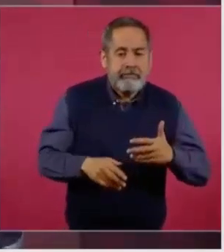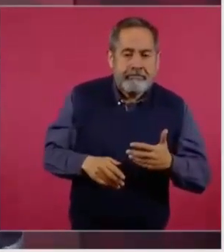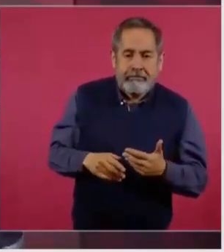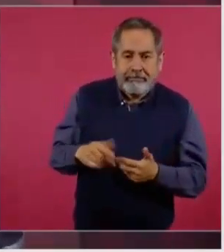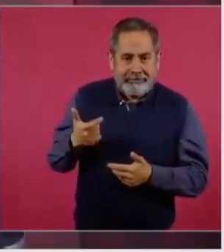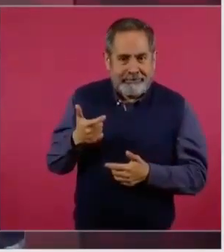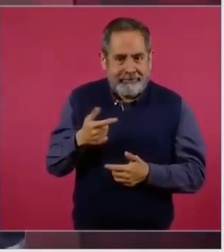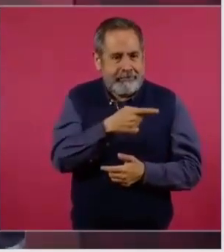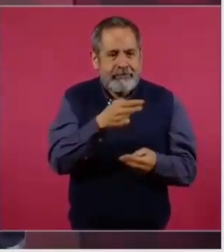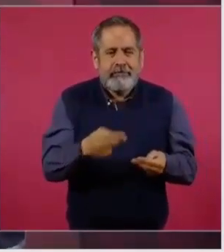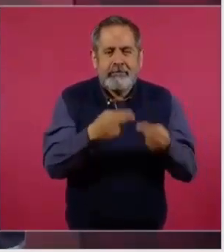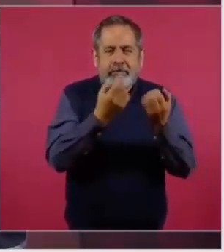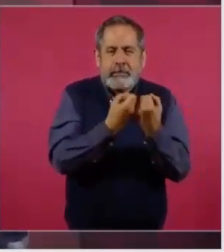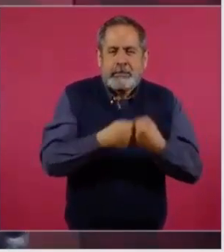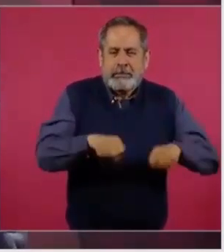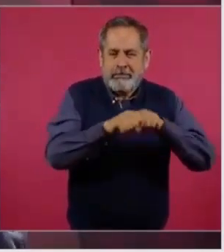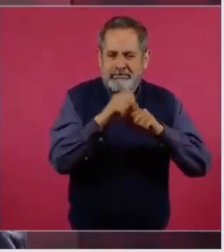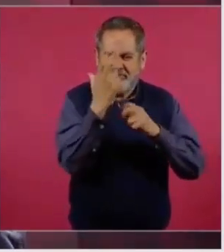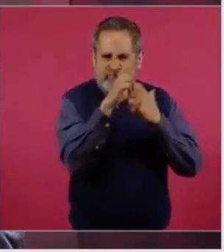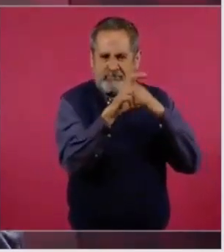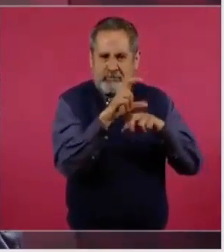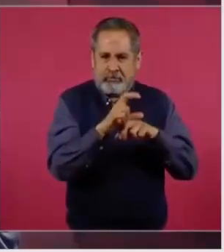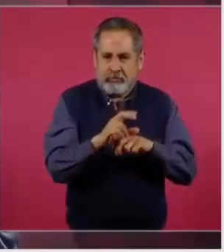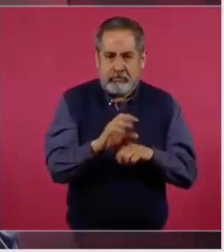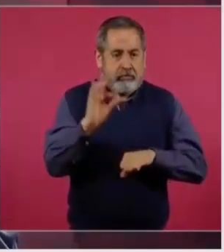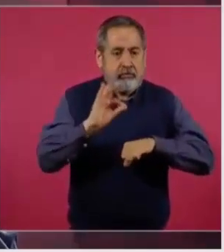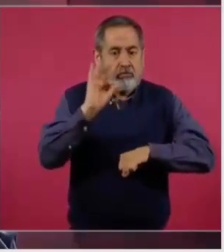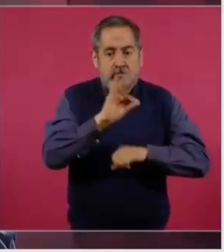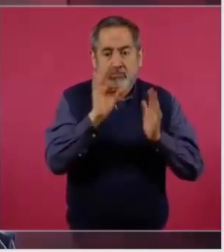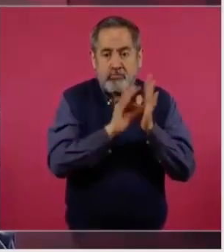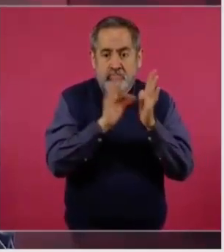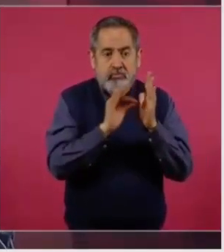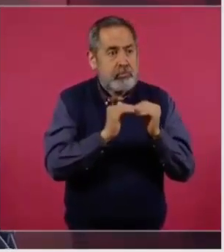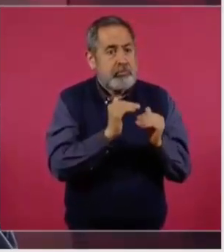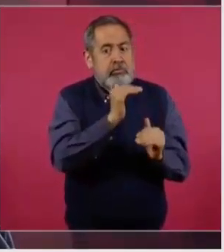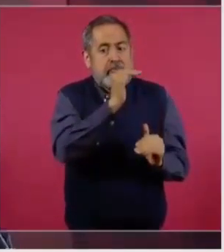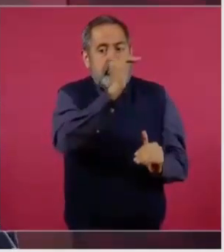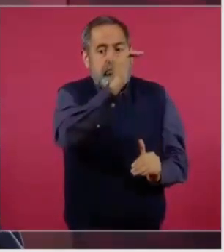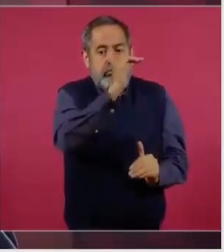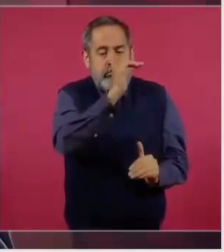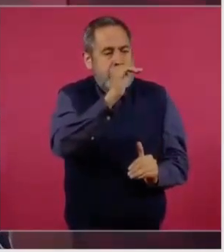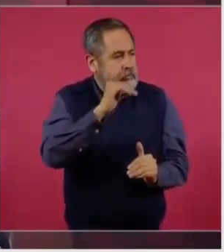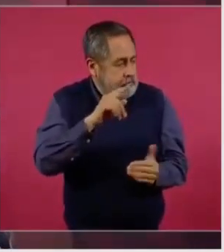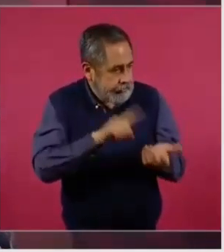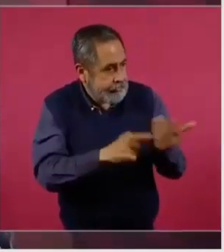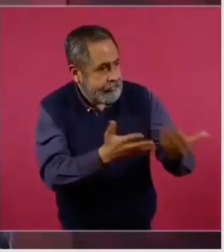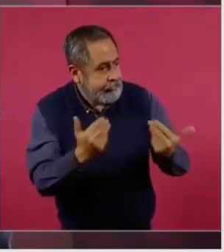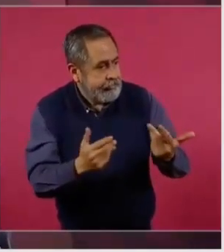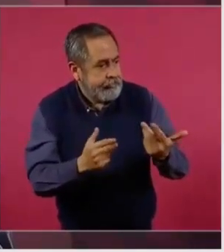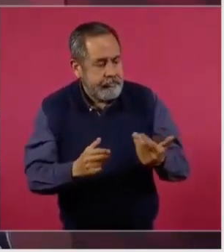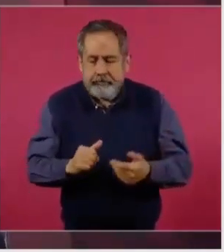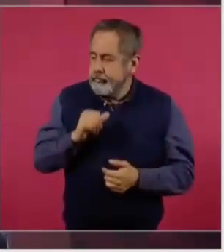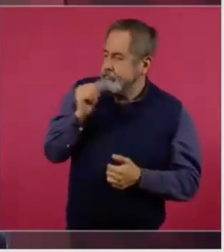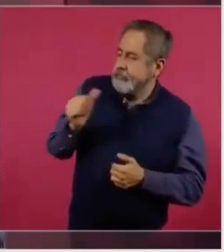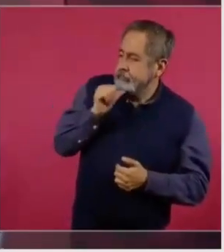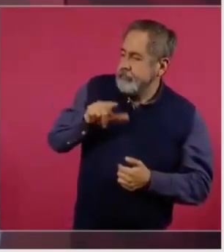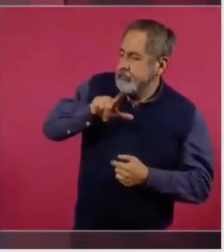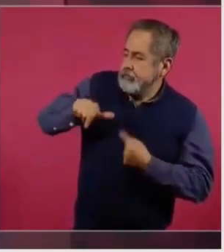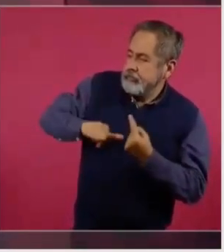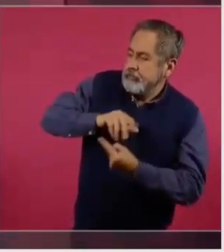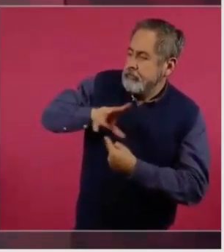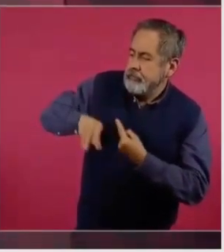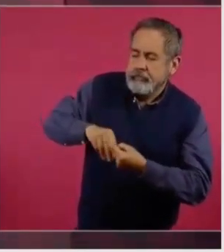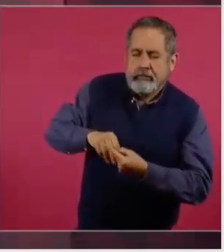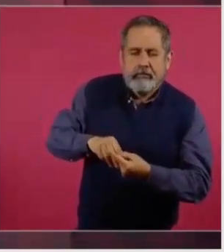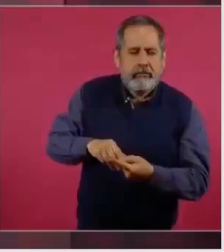el pasado 2 de junio. Incluso López Obrador responsabilizó de estos resultados a la misma oposición, en particular al PRI